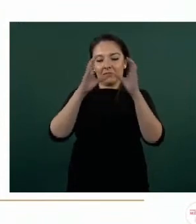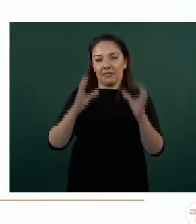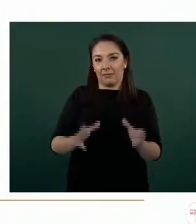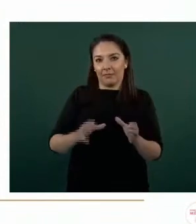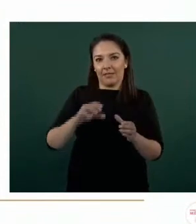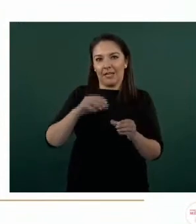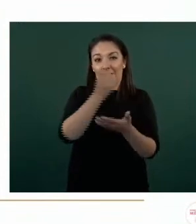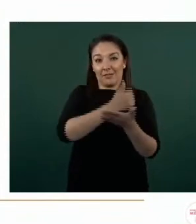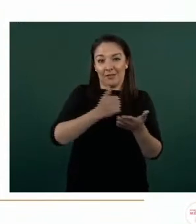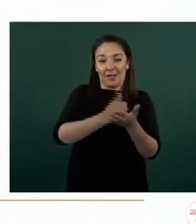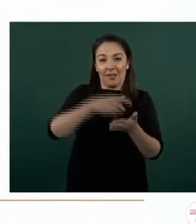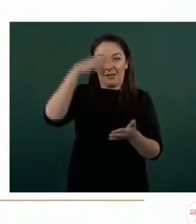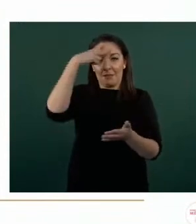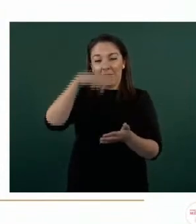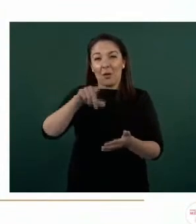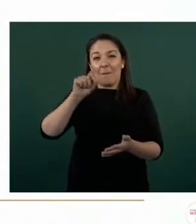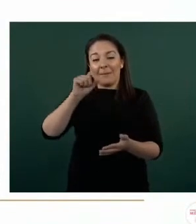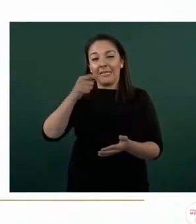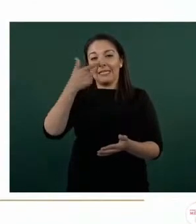de México,